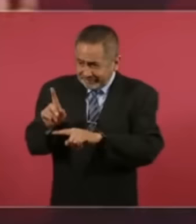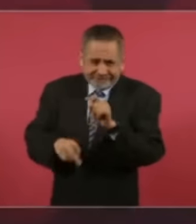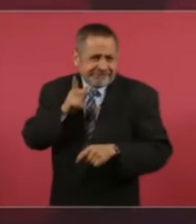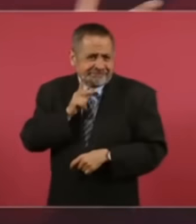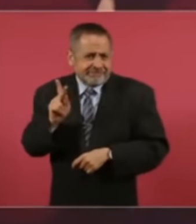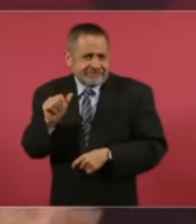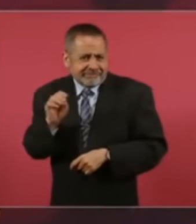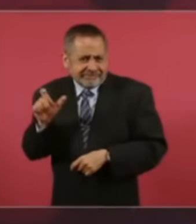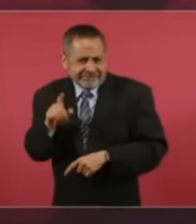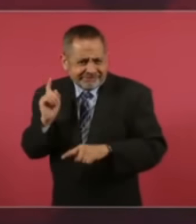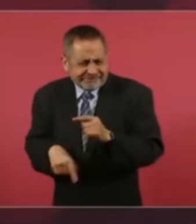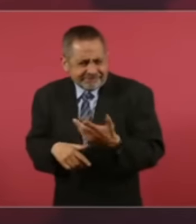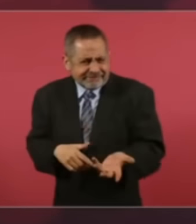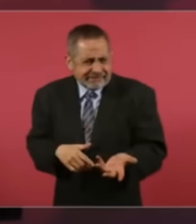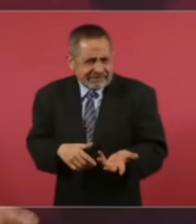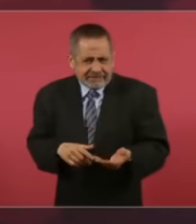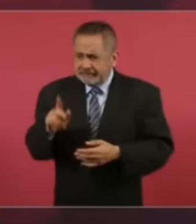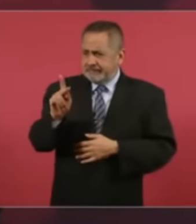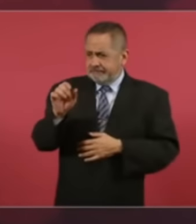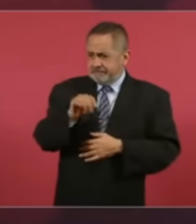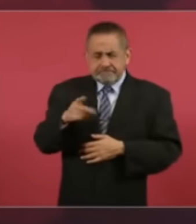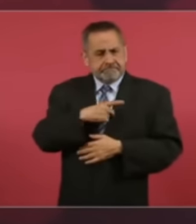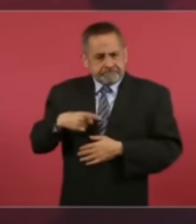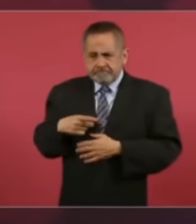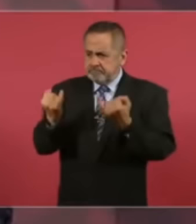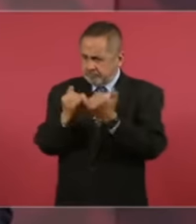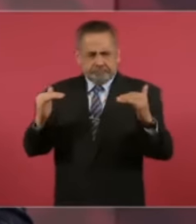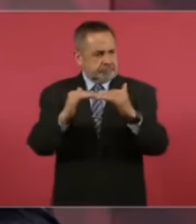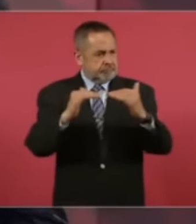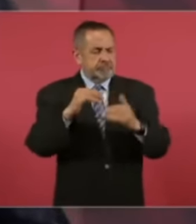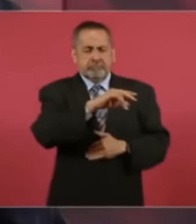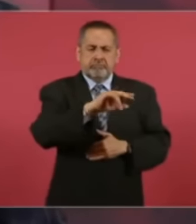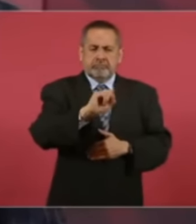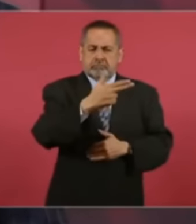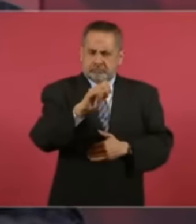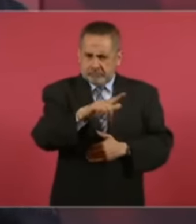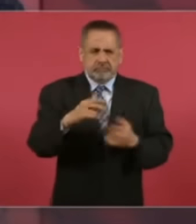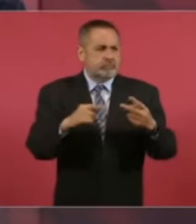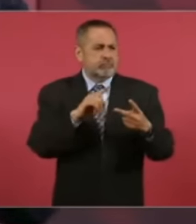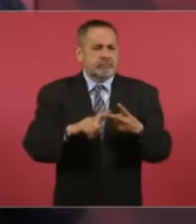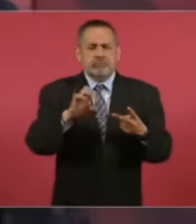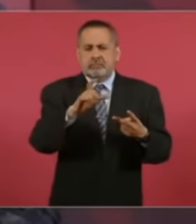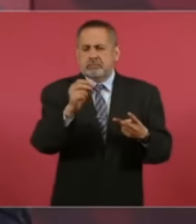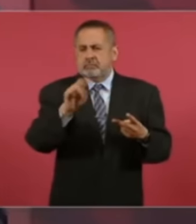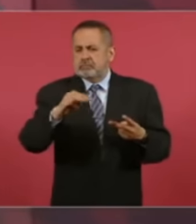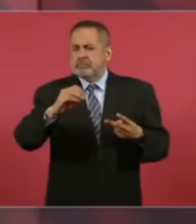que Pemex tenía que tener el mismo trato que Shell o que